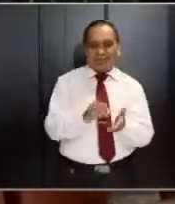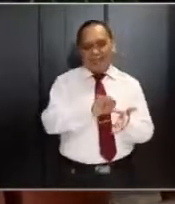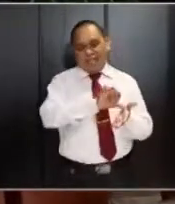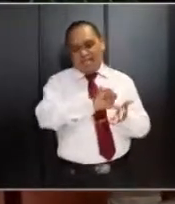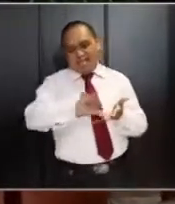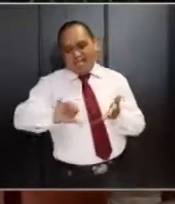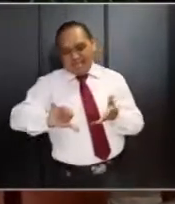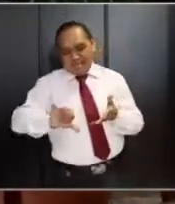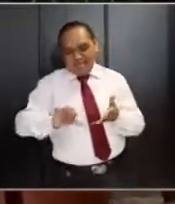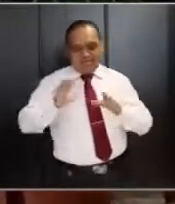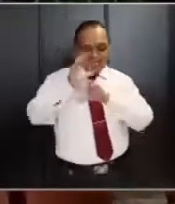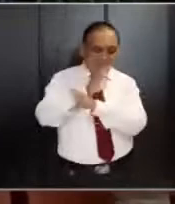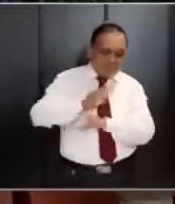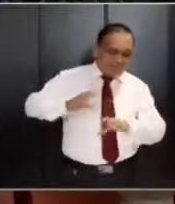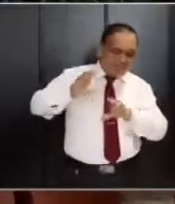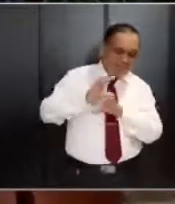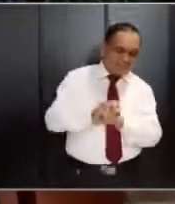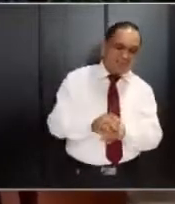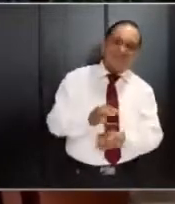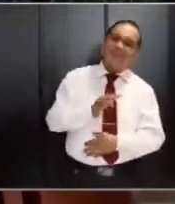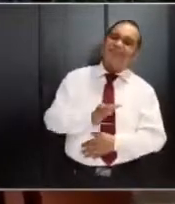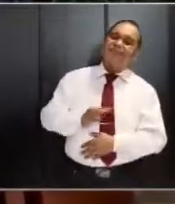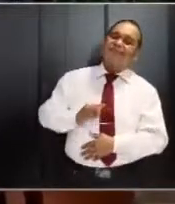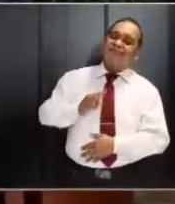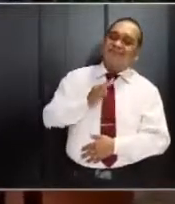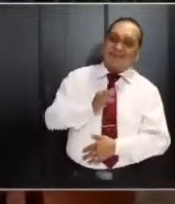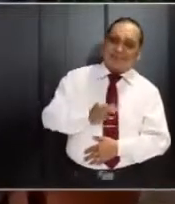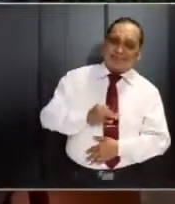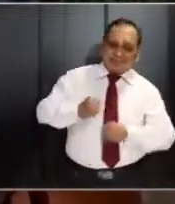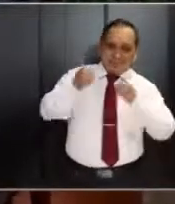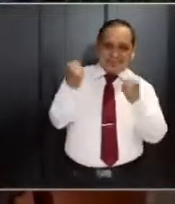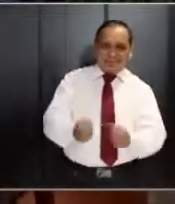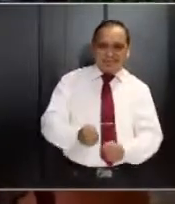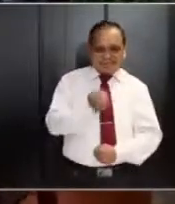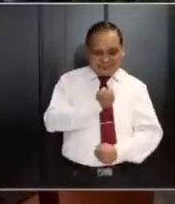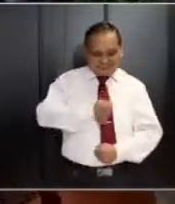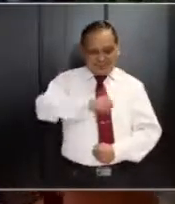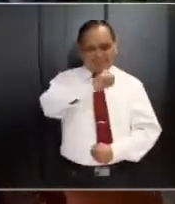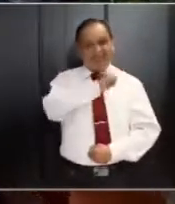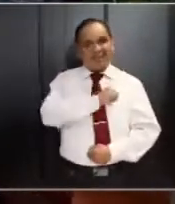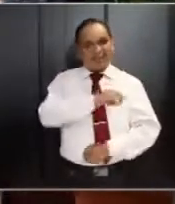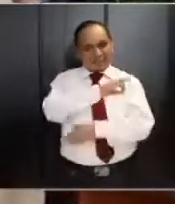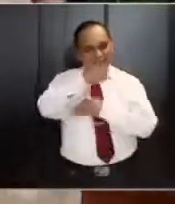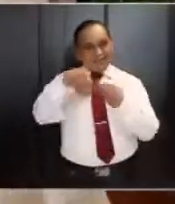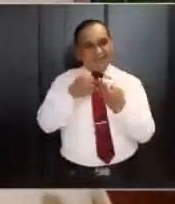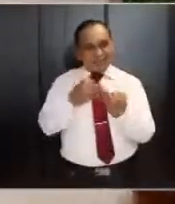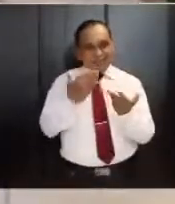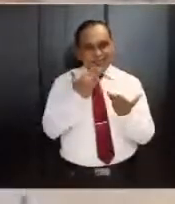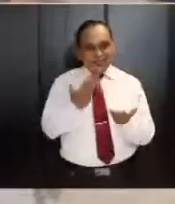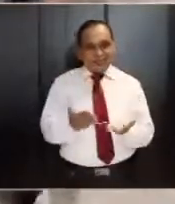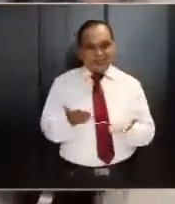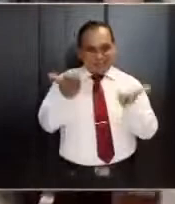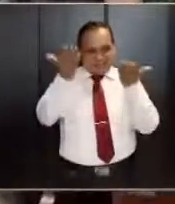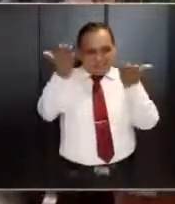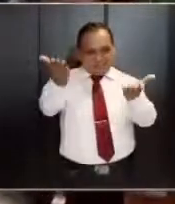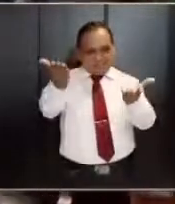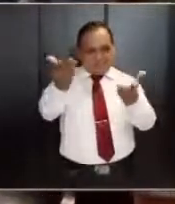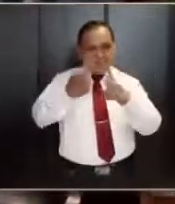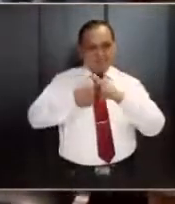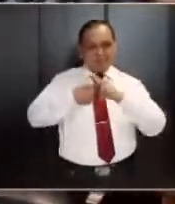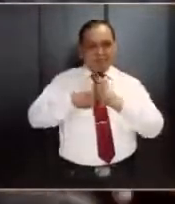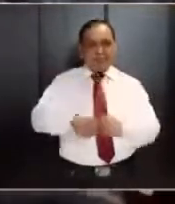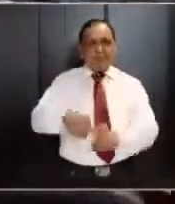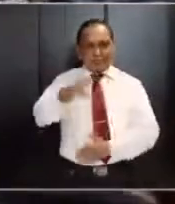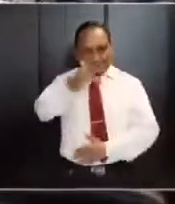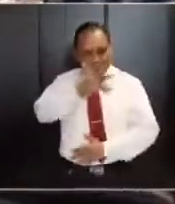Y bueno, entonces lo dejas así feliz. Sí, sí. Seguro que van a sanar todos tus enfermos. Gracias, mi amor. Adelante, con todo